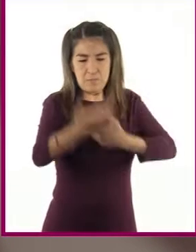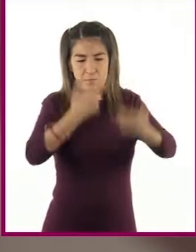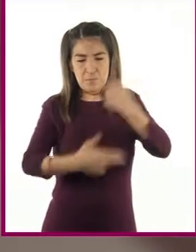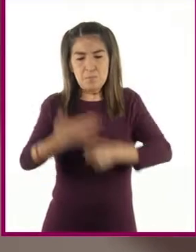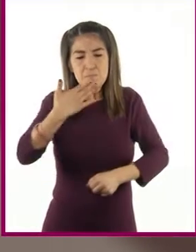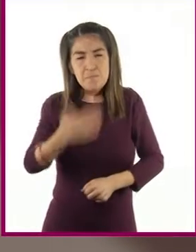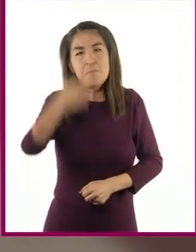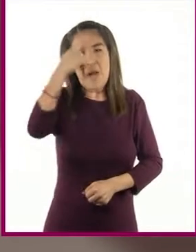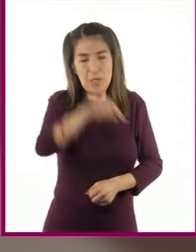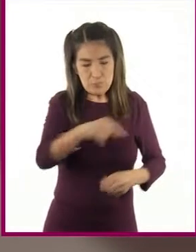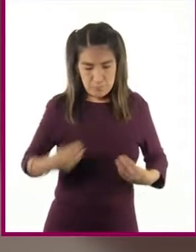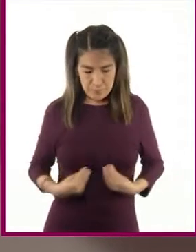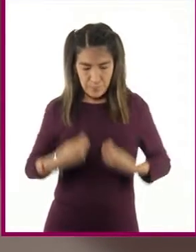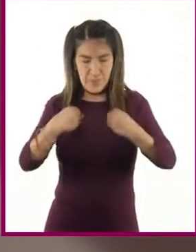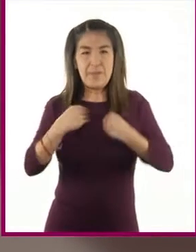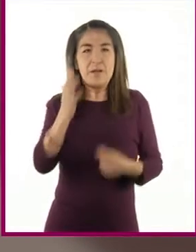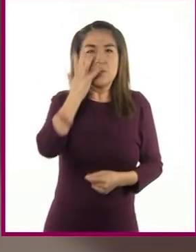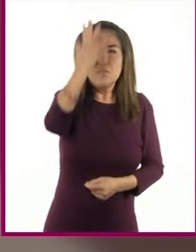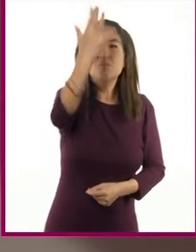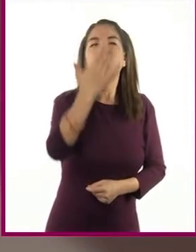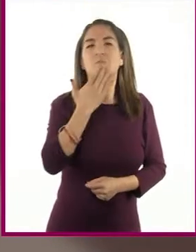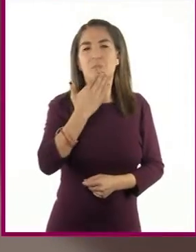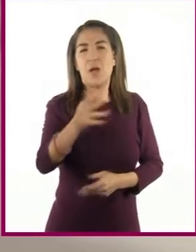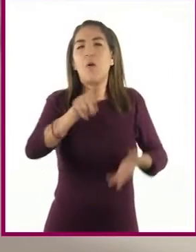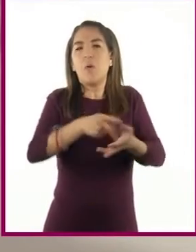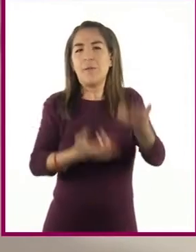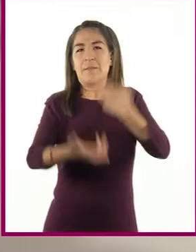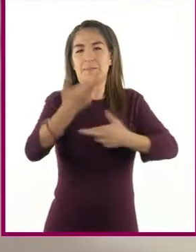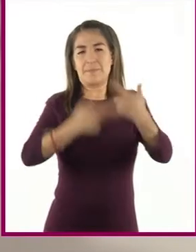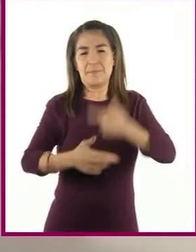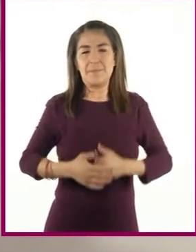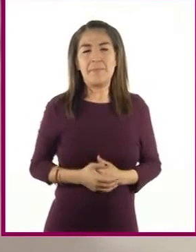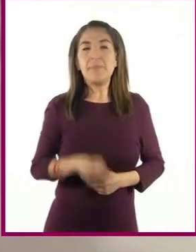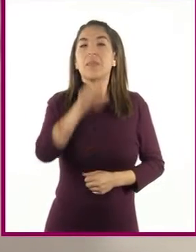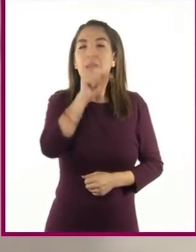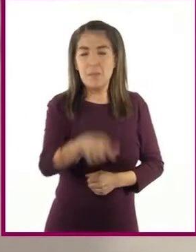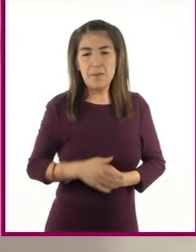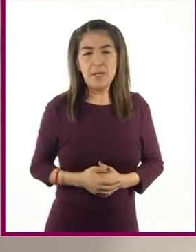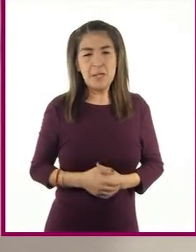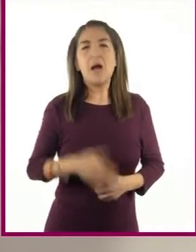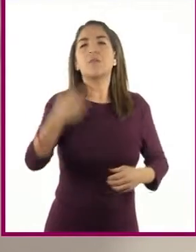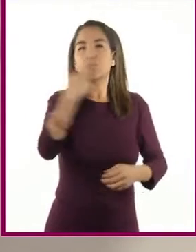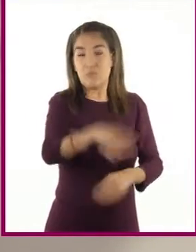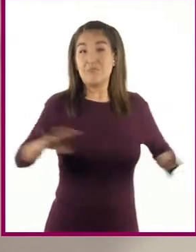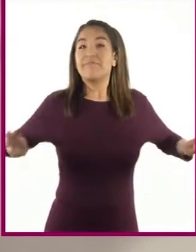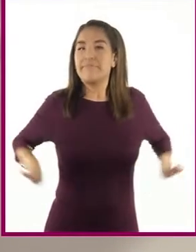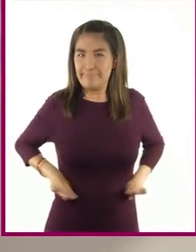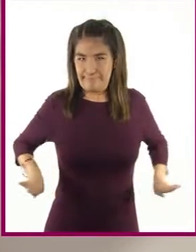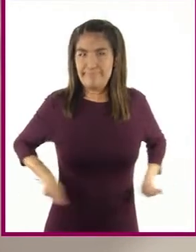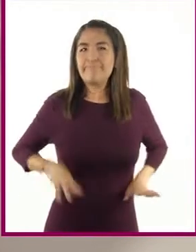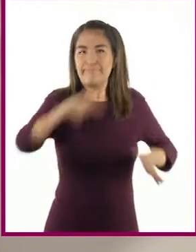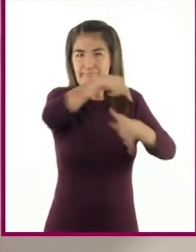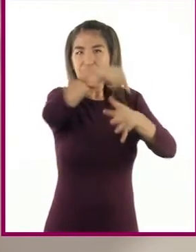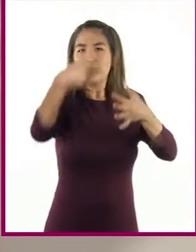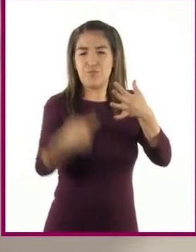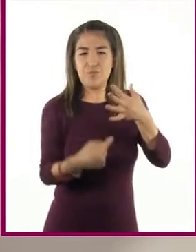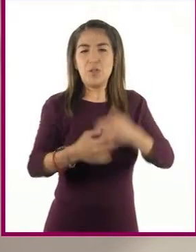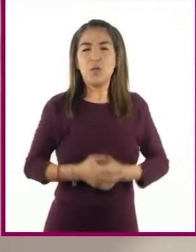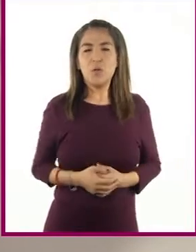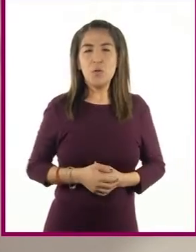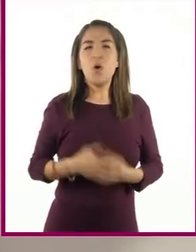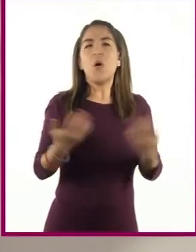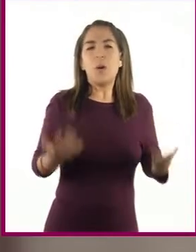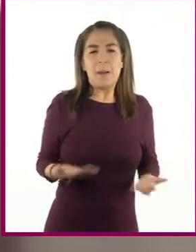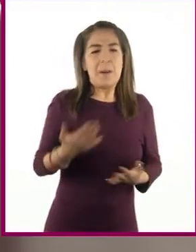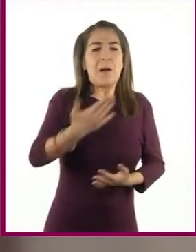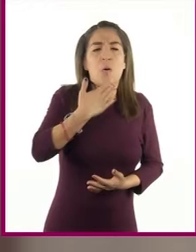a que recupere su bienestar. Y también tiene ciertas características. Es una virtud